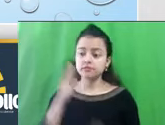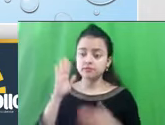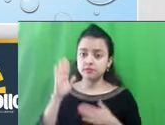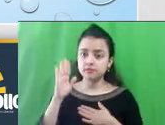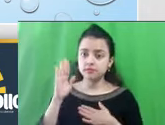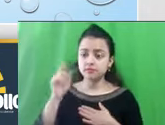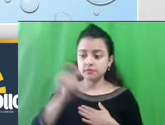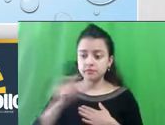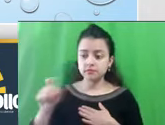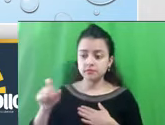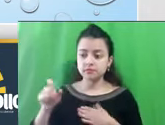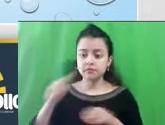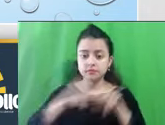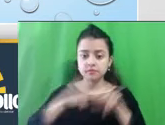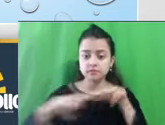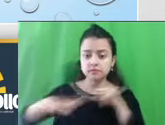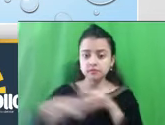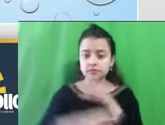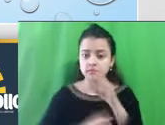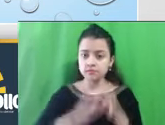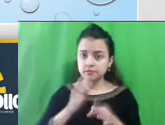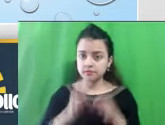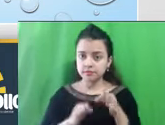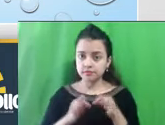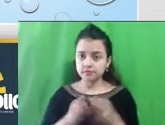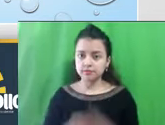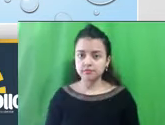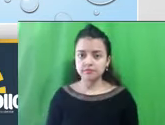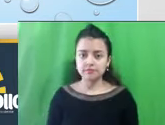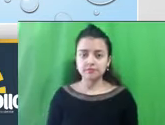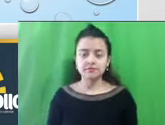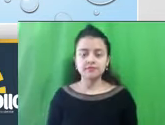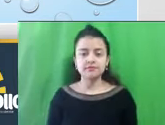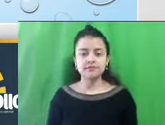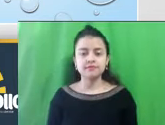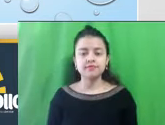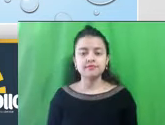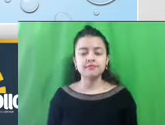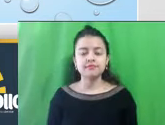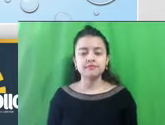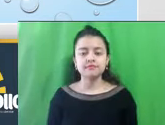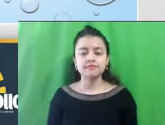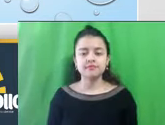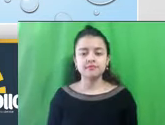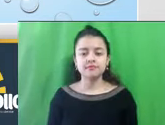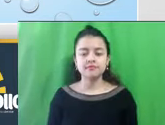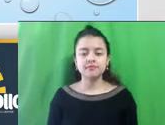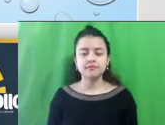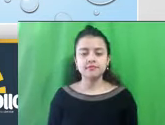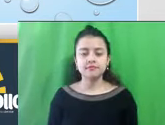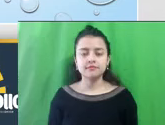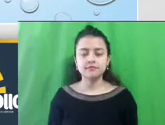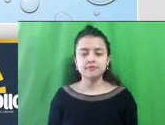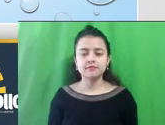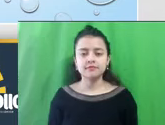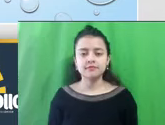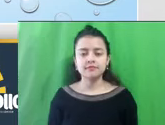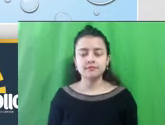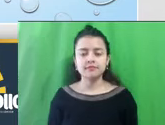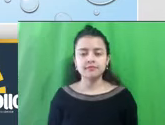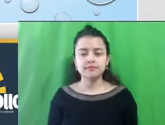ambiente. ¿Listo? Esa es nuestra visión, esa es nuestra misión. Desde la oficina de planeación,